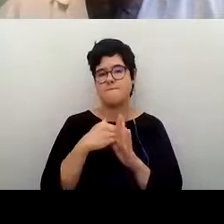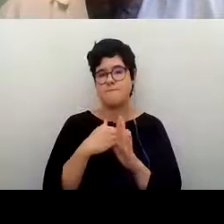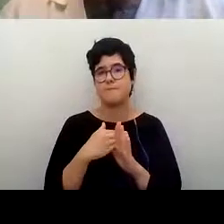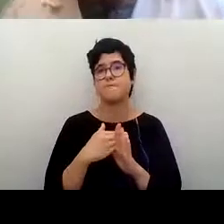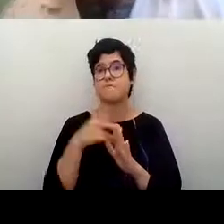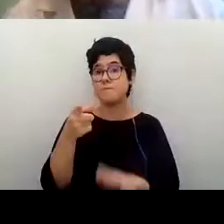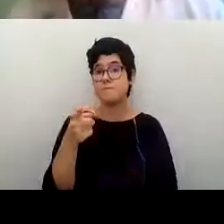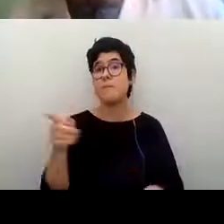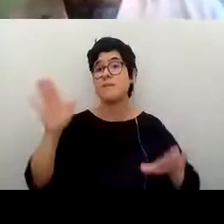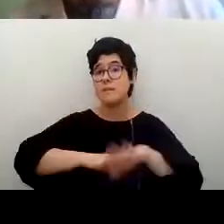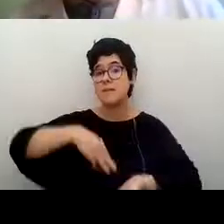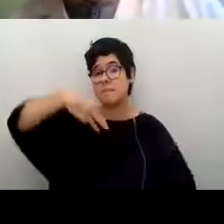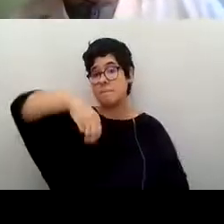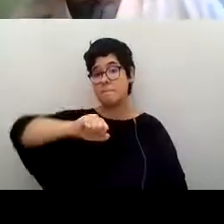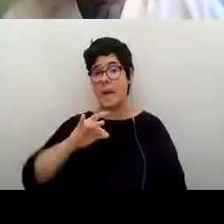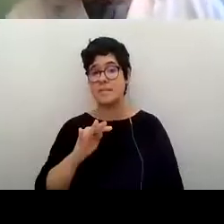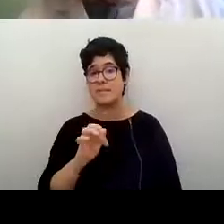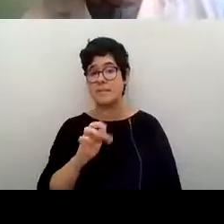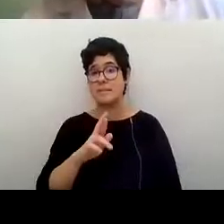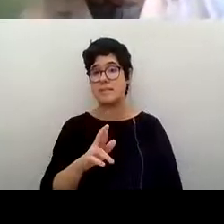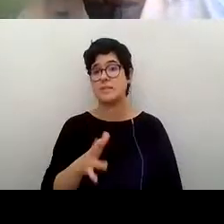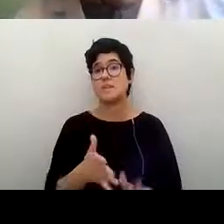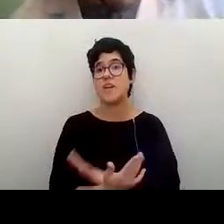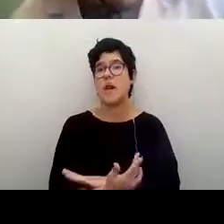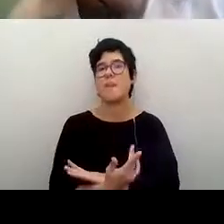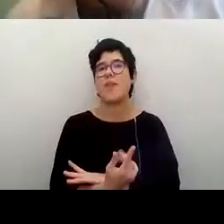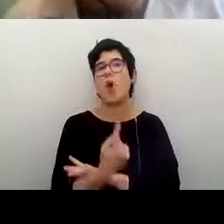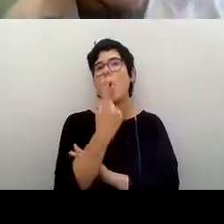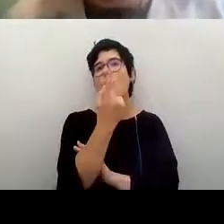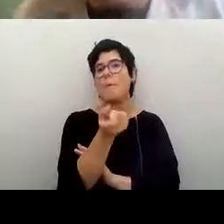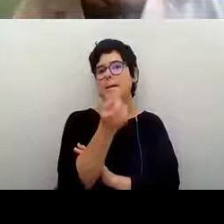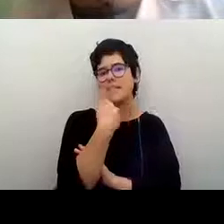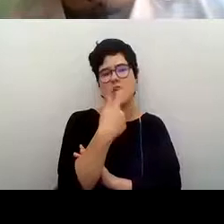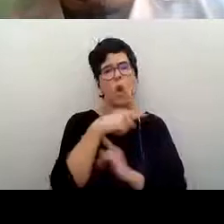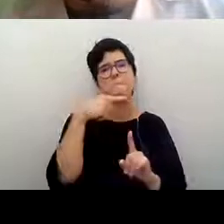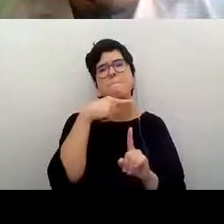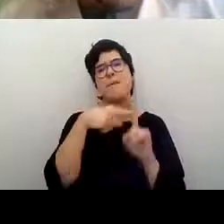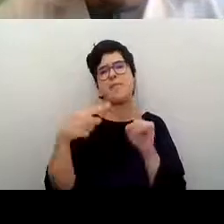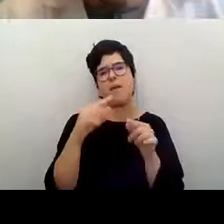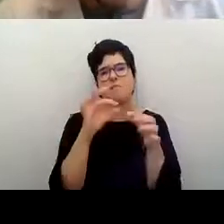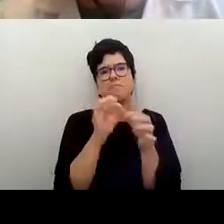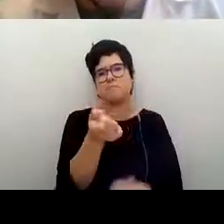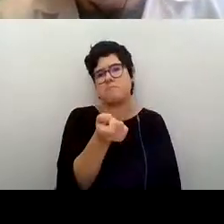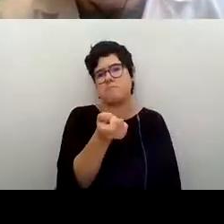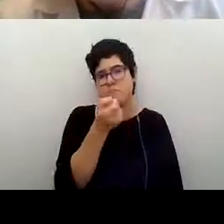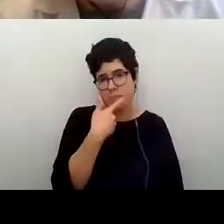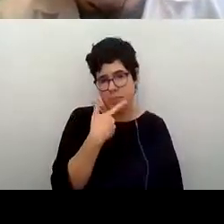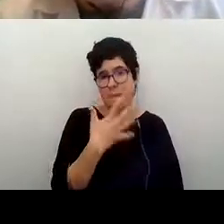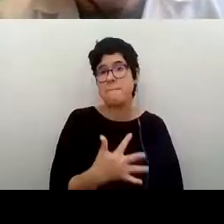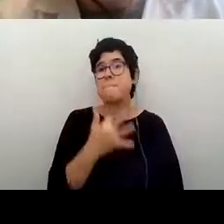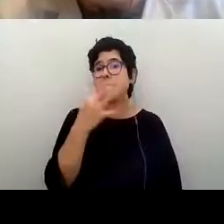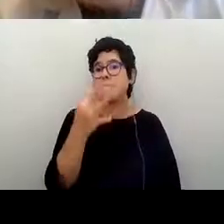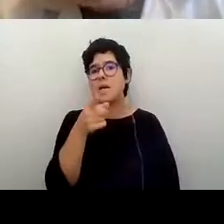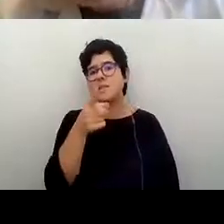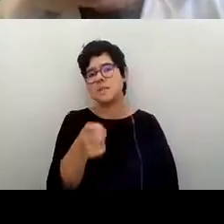la dosis, quedarnos en lugar de un orfidal, pues bajar a medio orfidal, por ejemplo, más un un Nine